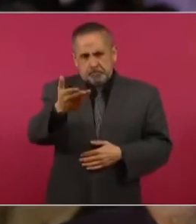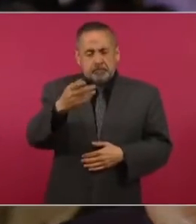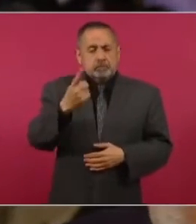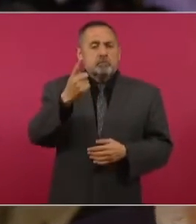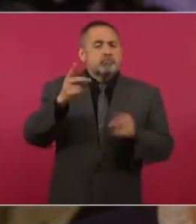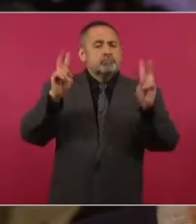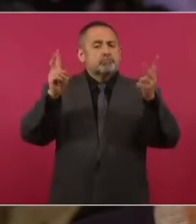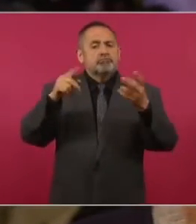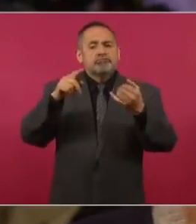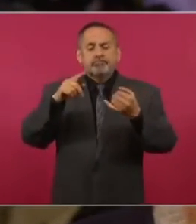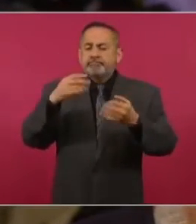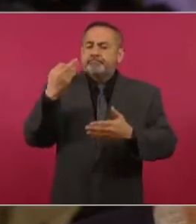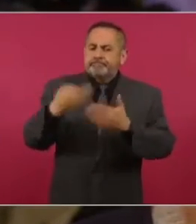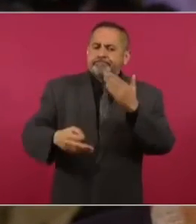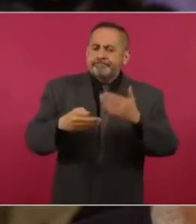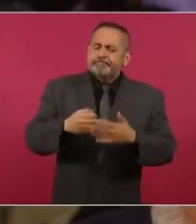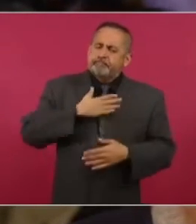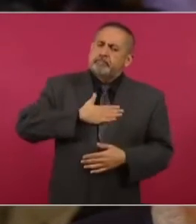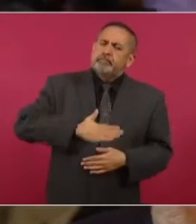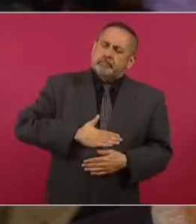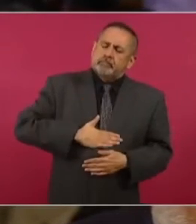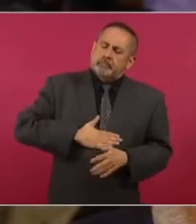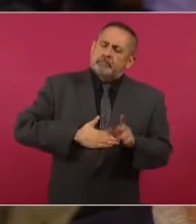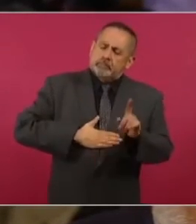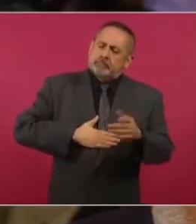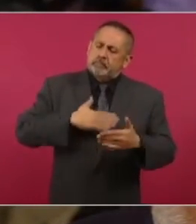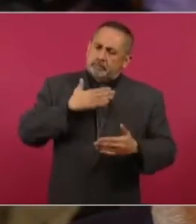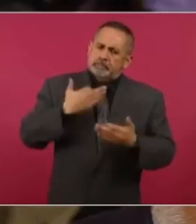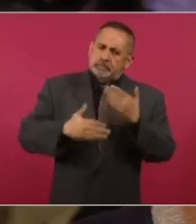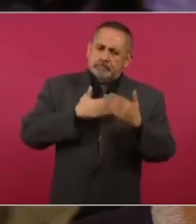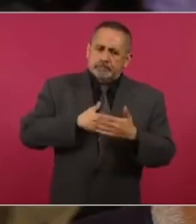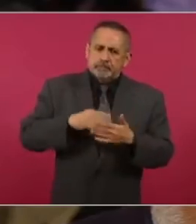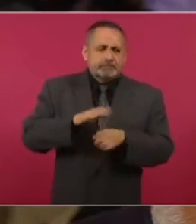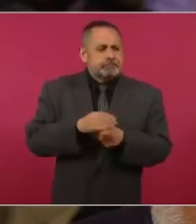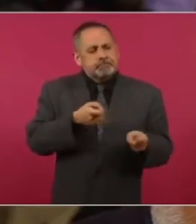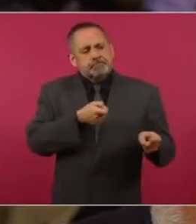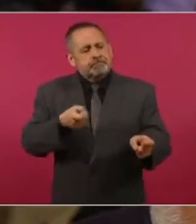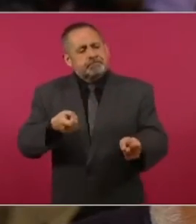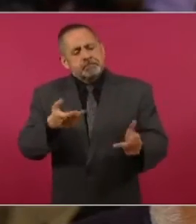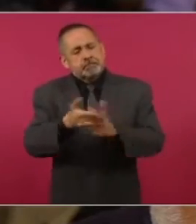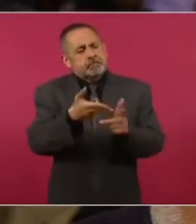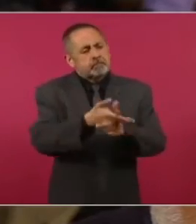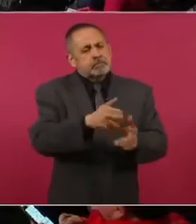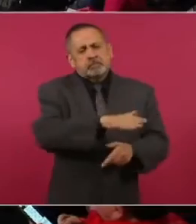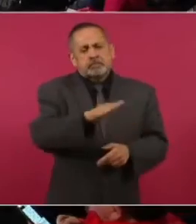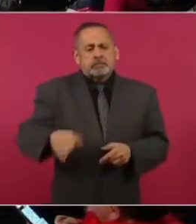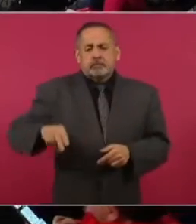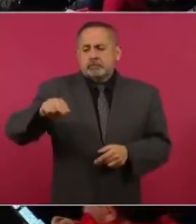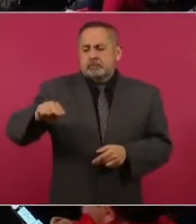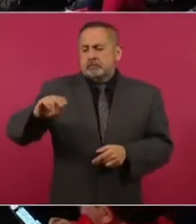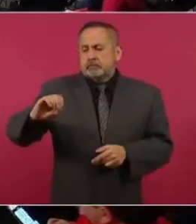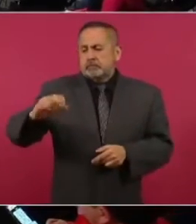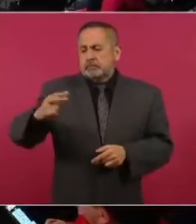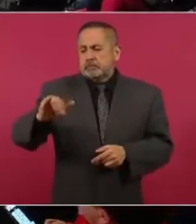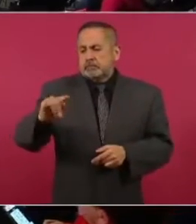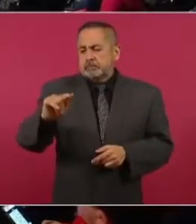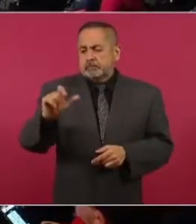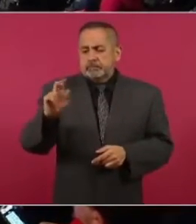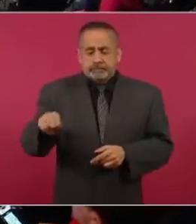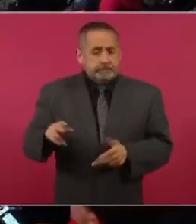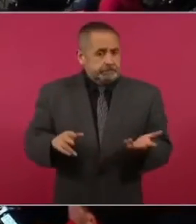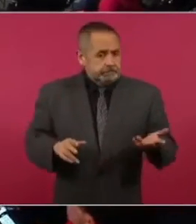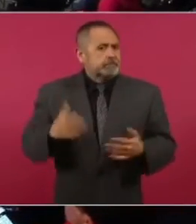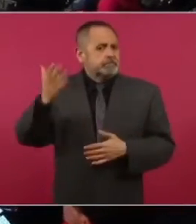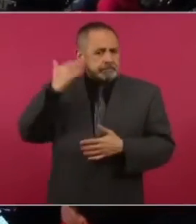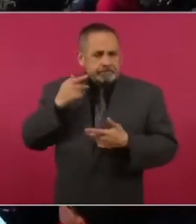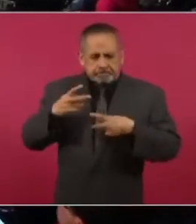tema pendiente de justicia para Oaxaca, que es la masacre en Nochistlán. Escuchamos con mucha atención que se avanzó